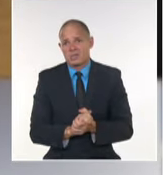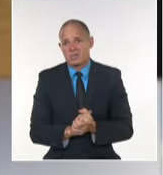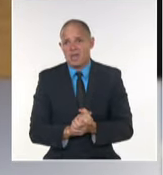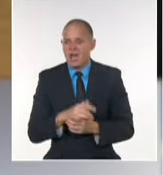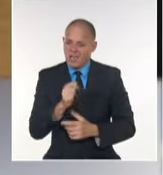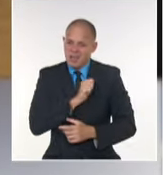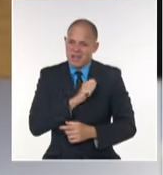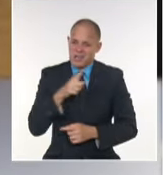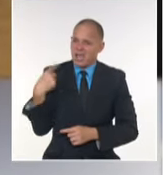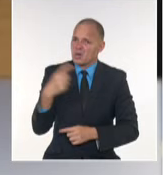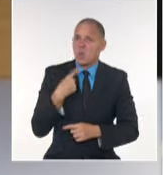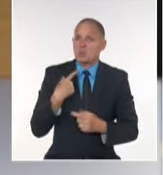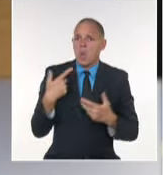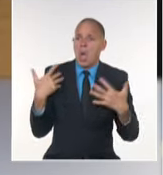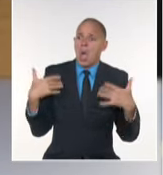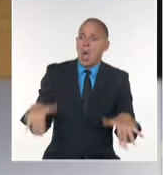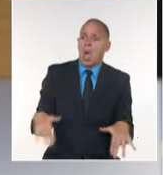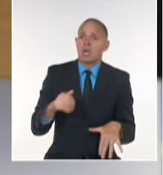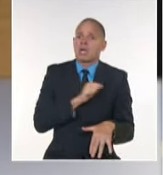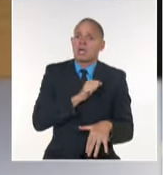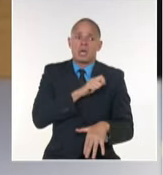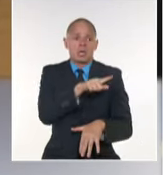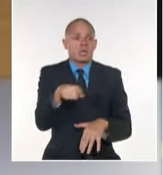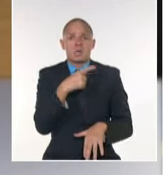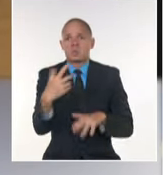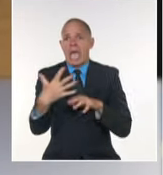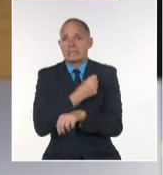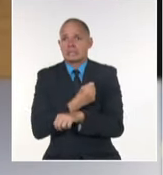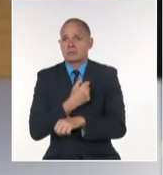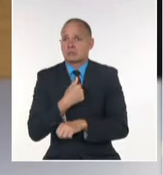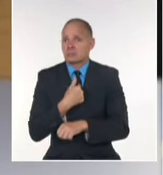poder por criminales entrenados, pagados, drogados.